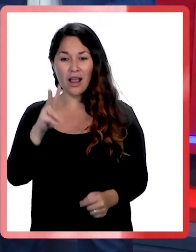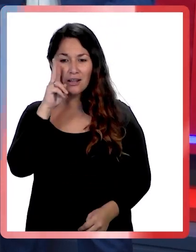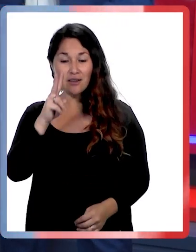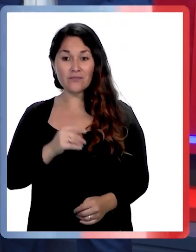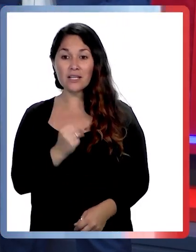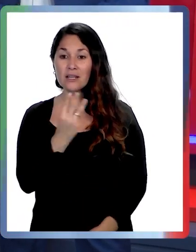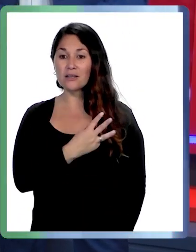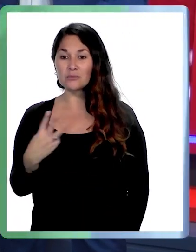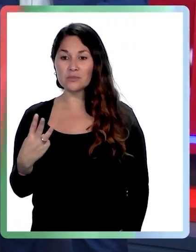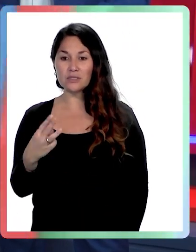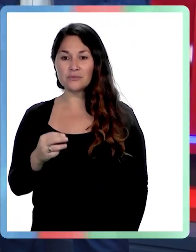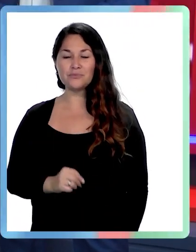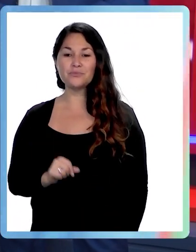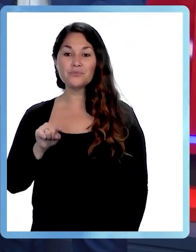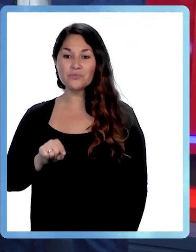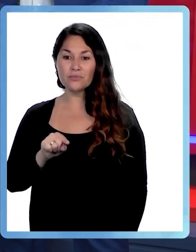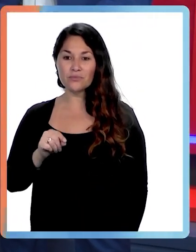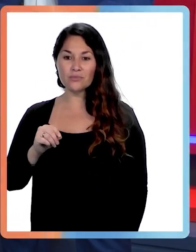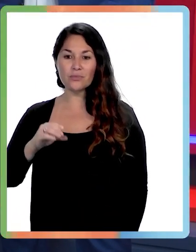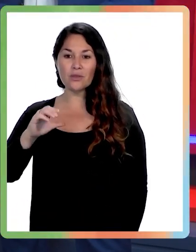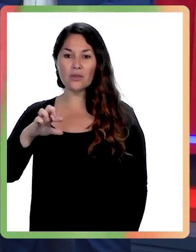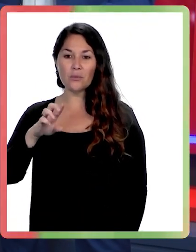nuestra página web